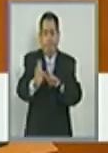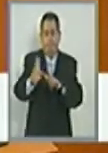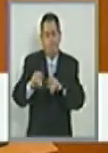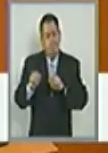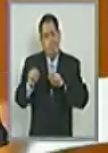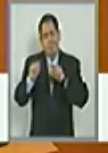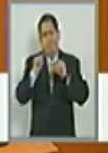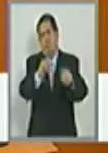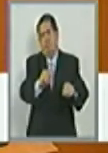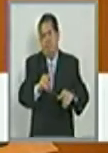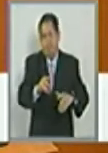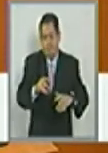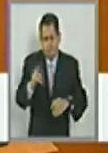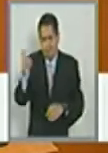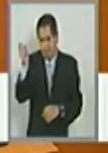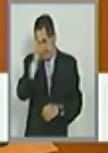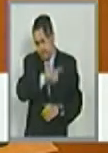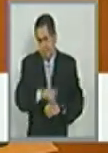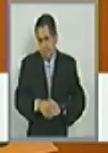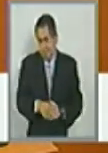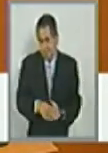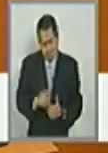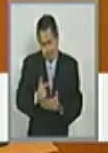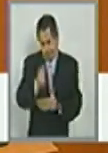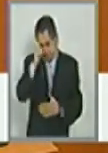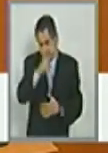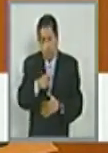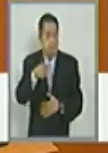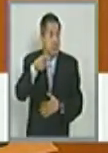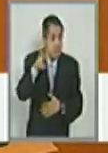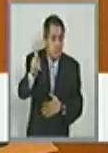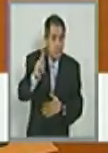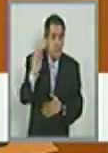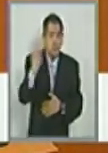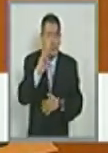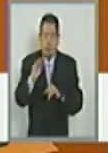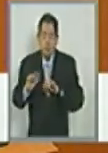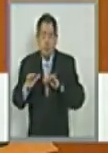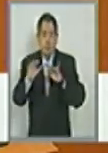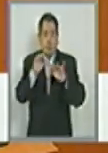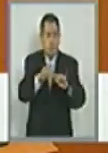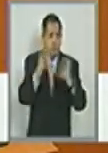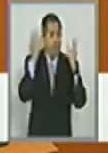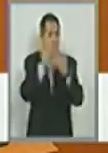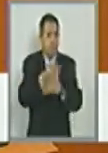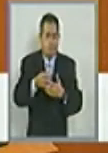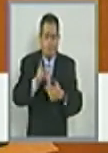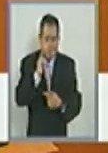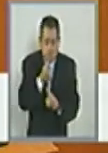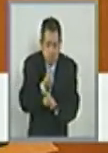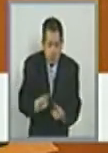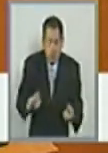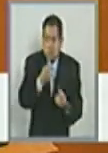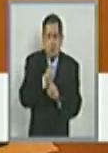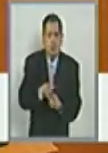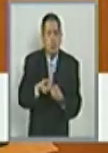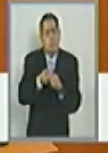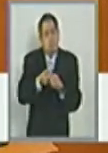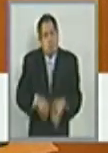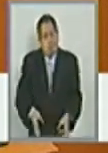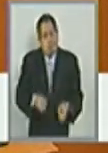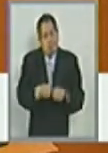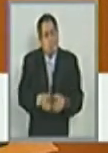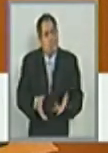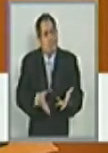desplazar a muchos lugares. Pero es más grave cuando las consecuencias son para los niños y las niñas que